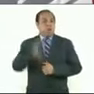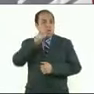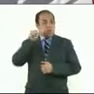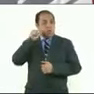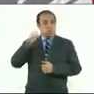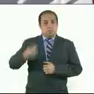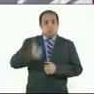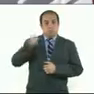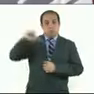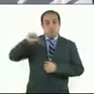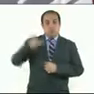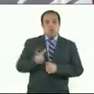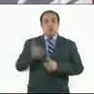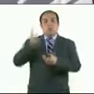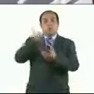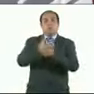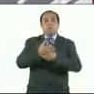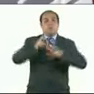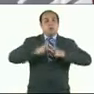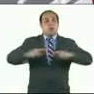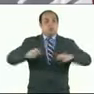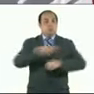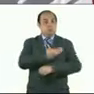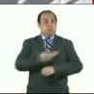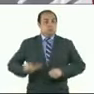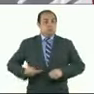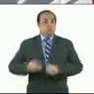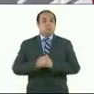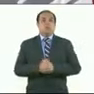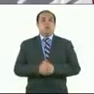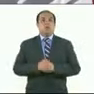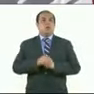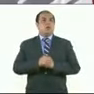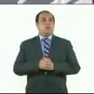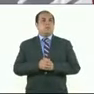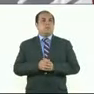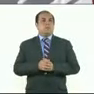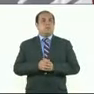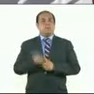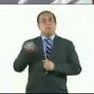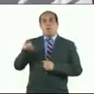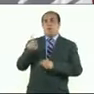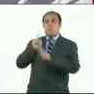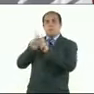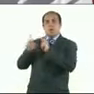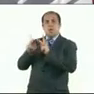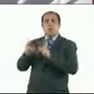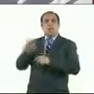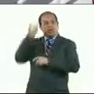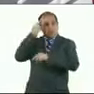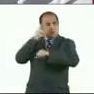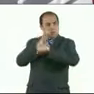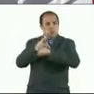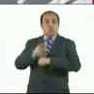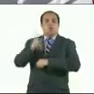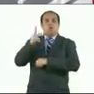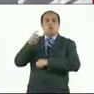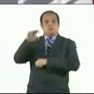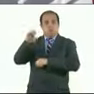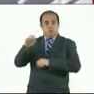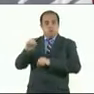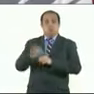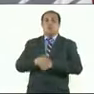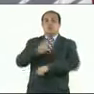que estuve en el gabinete presidencial, para hablar con el director de Profeco y la coordinadora de Protección Civil a